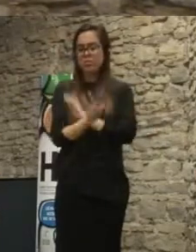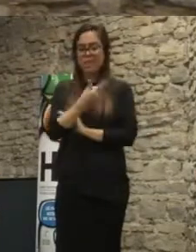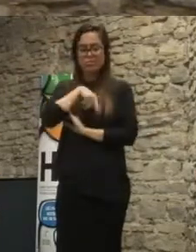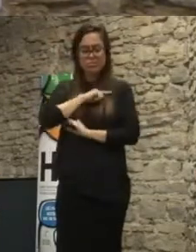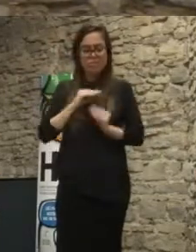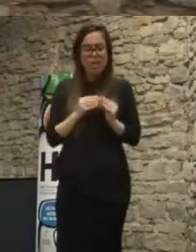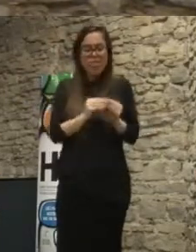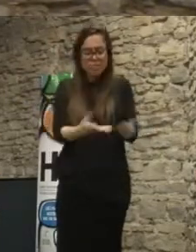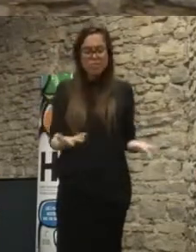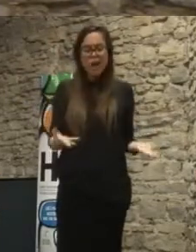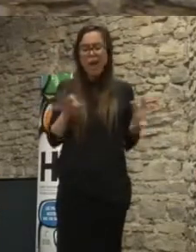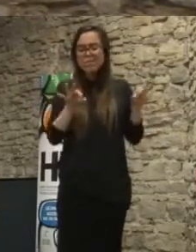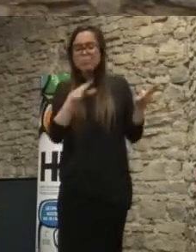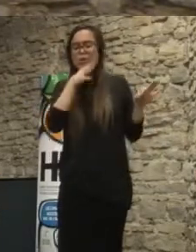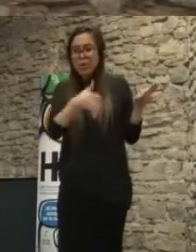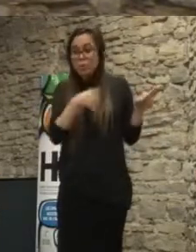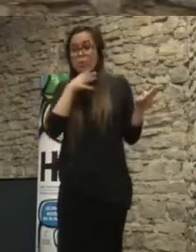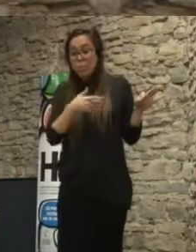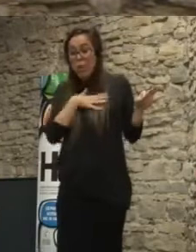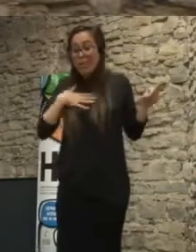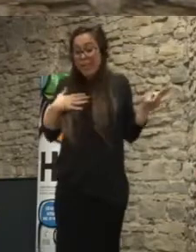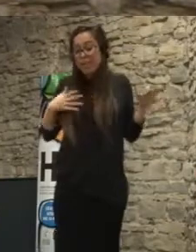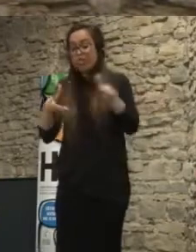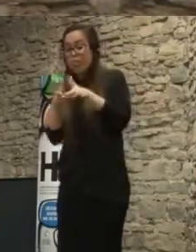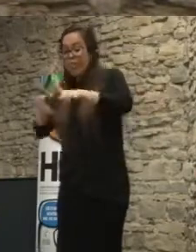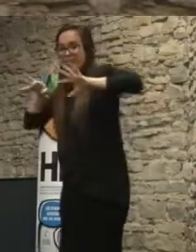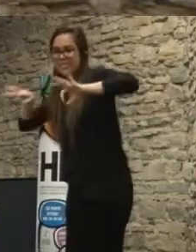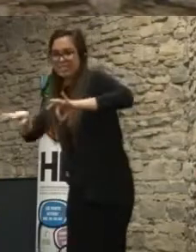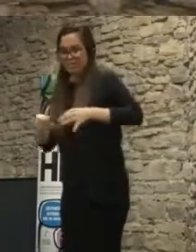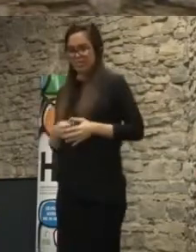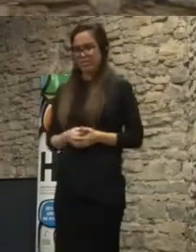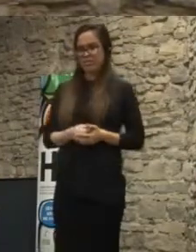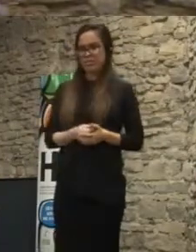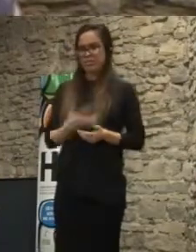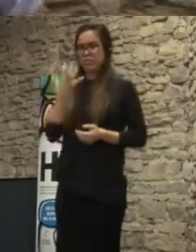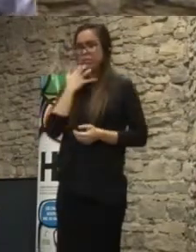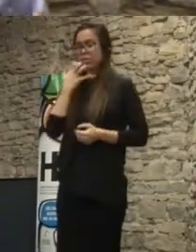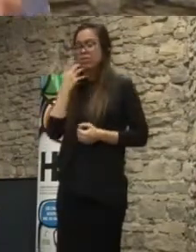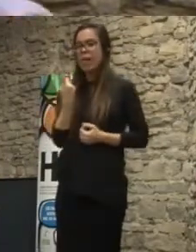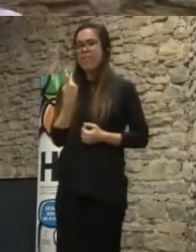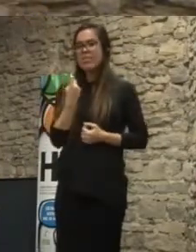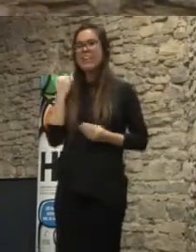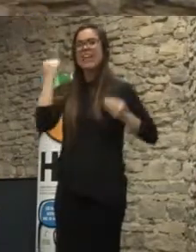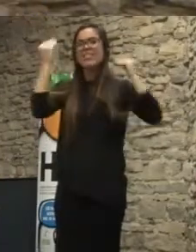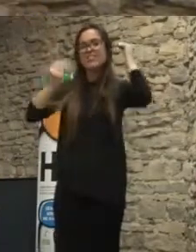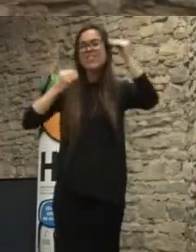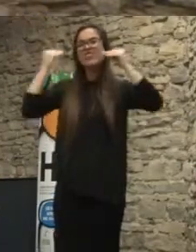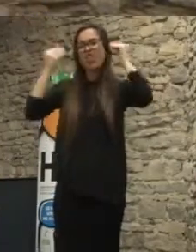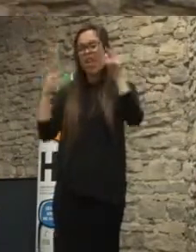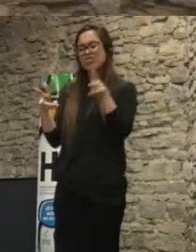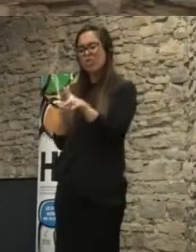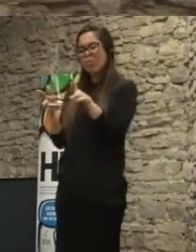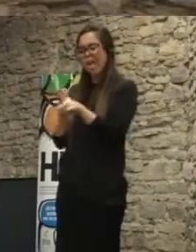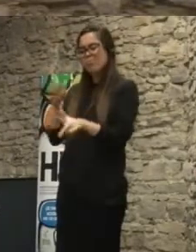porque queremos esa sociedad. Porque eso nos obligará a pensar, a reflexionar en la sociedad en la que